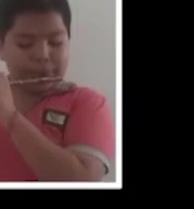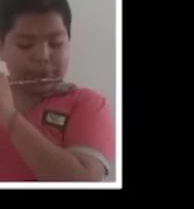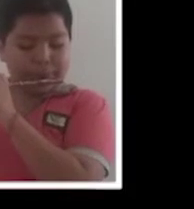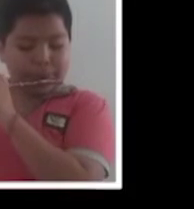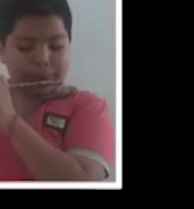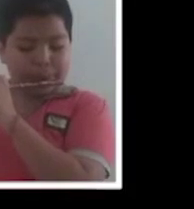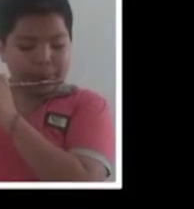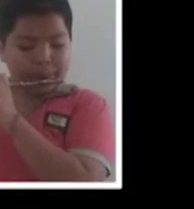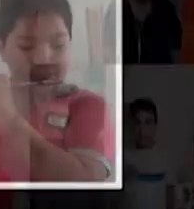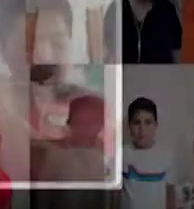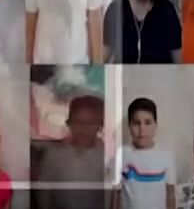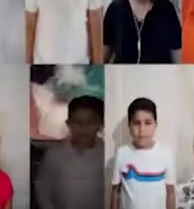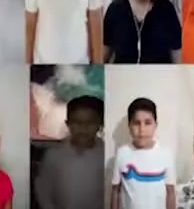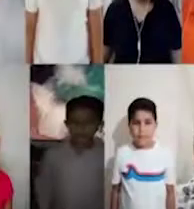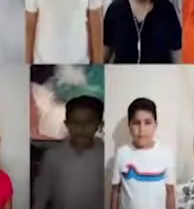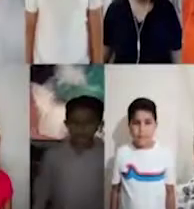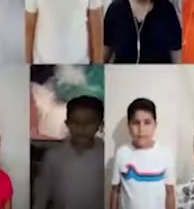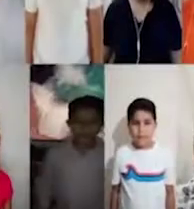i